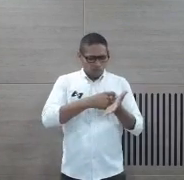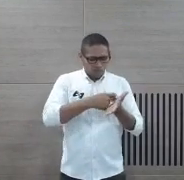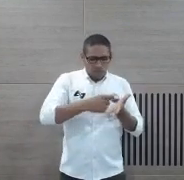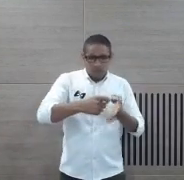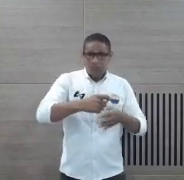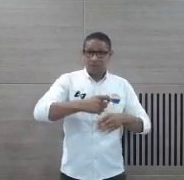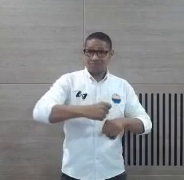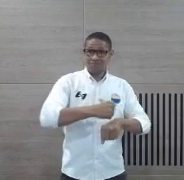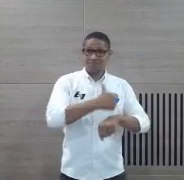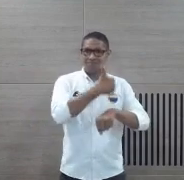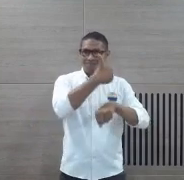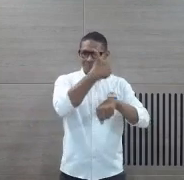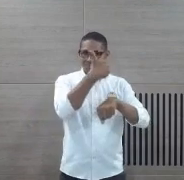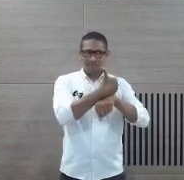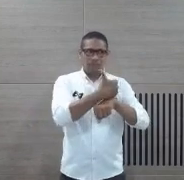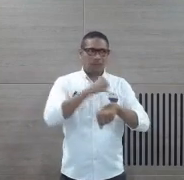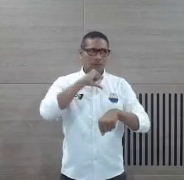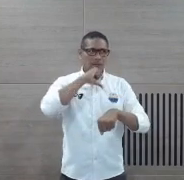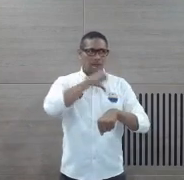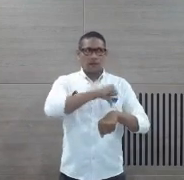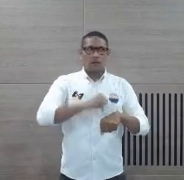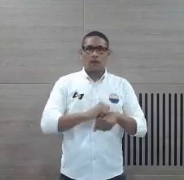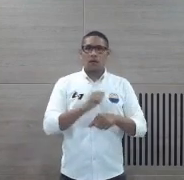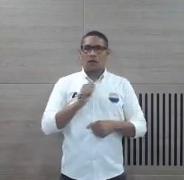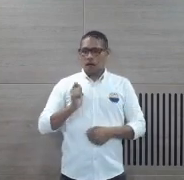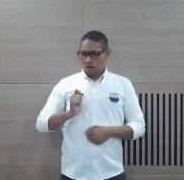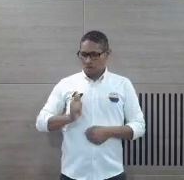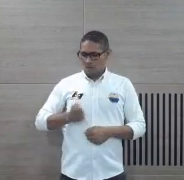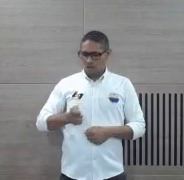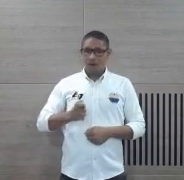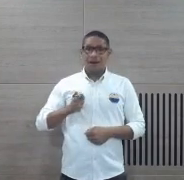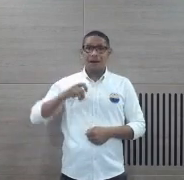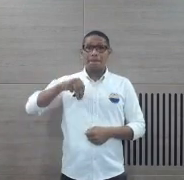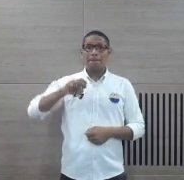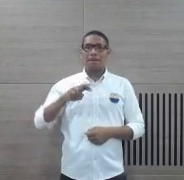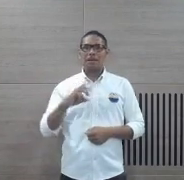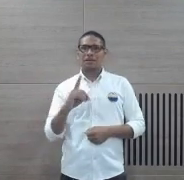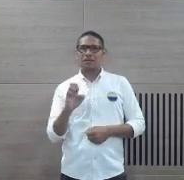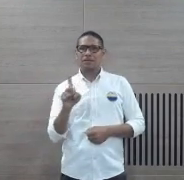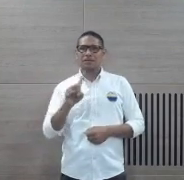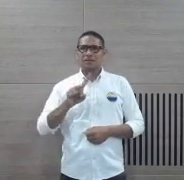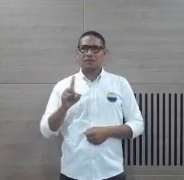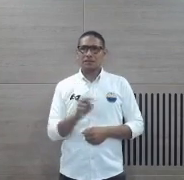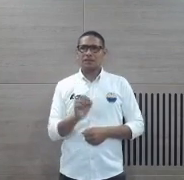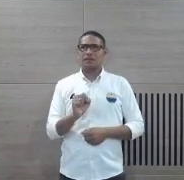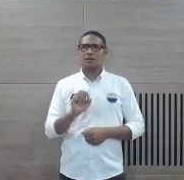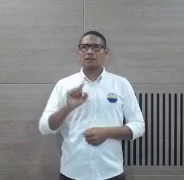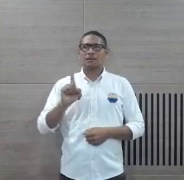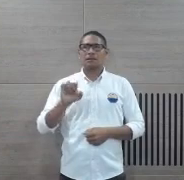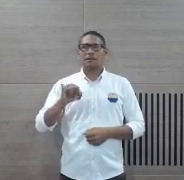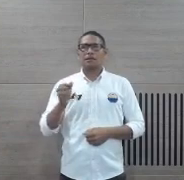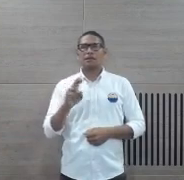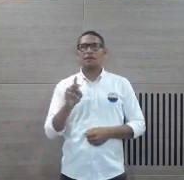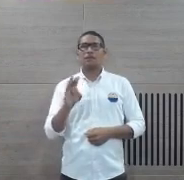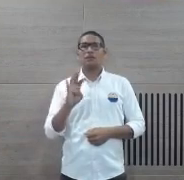Salazar, abogada Mercedes de la Torre Hasbún, secretaria general.